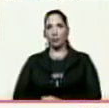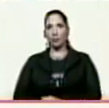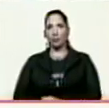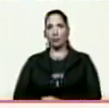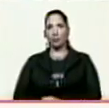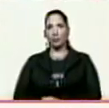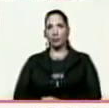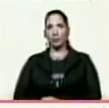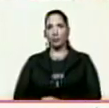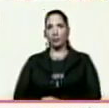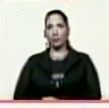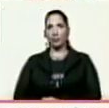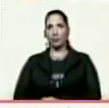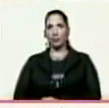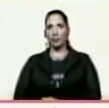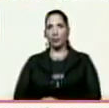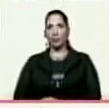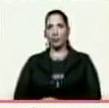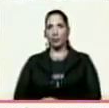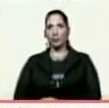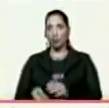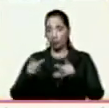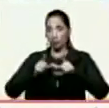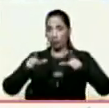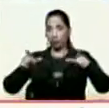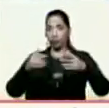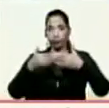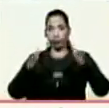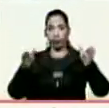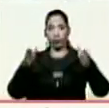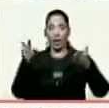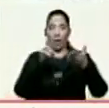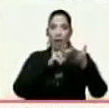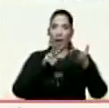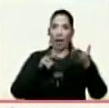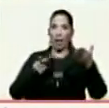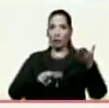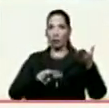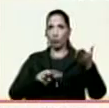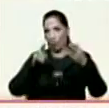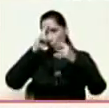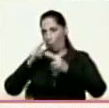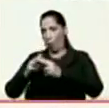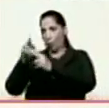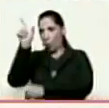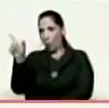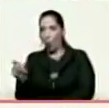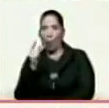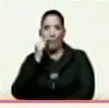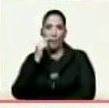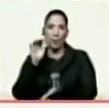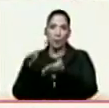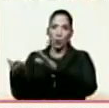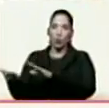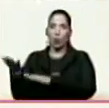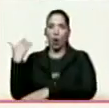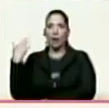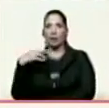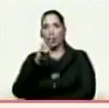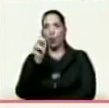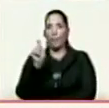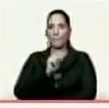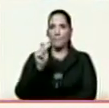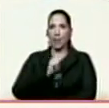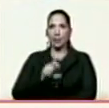Ernesto Villegas, en lo que es la instalación de la sección de lectura Rolando Corao en la Unidad Educativa Nacional Francisco Pimentel